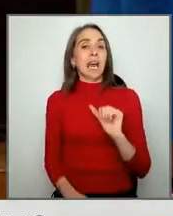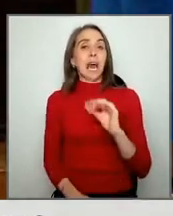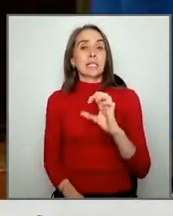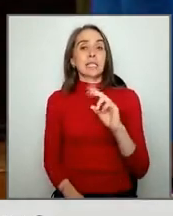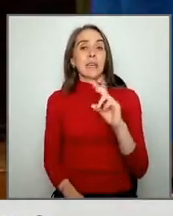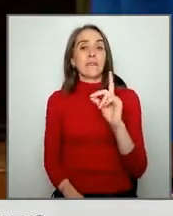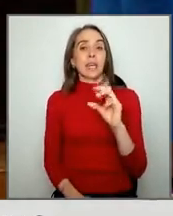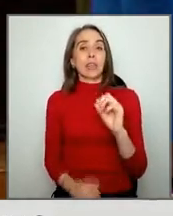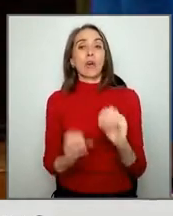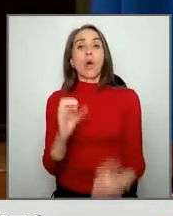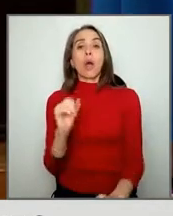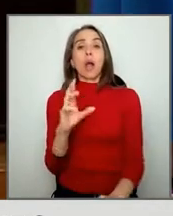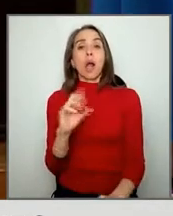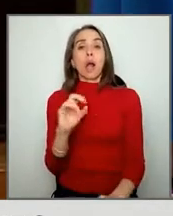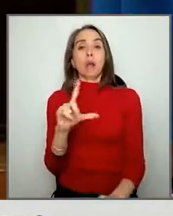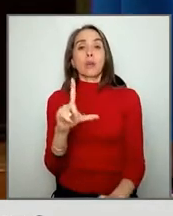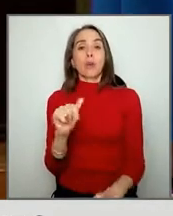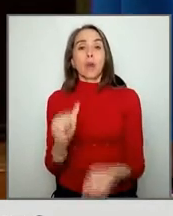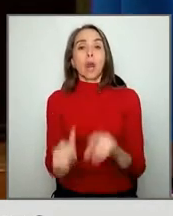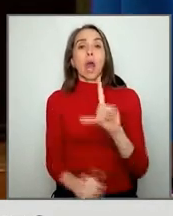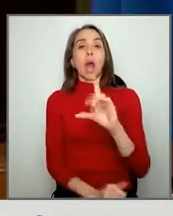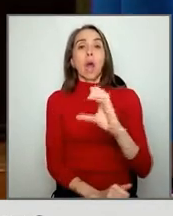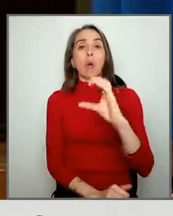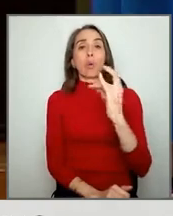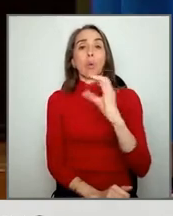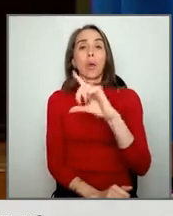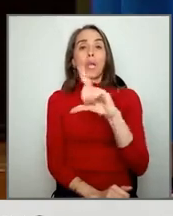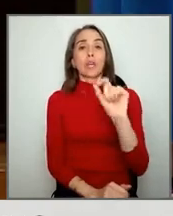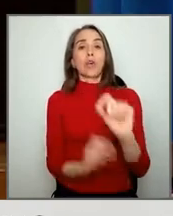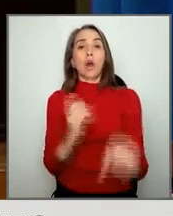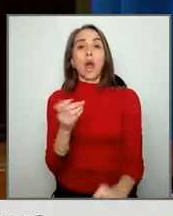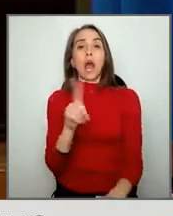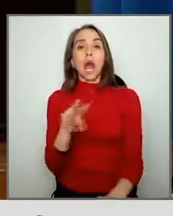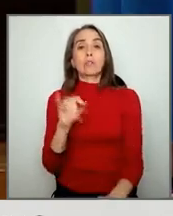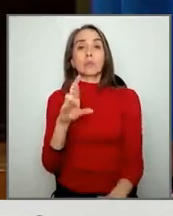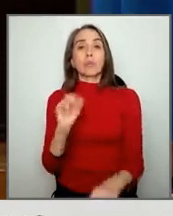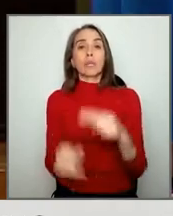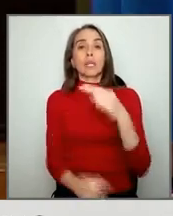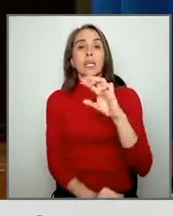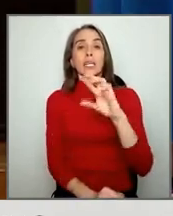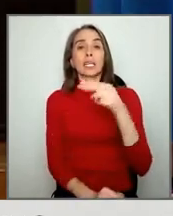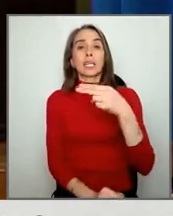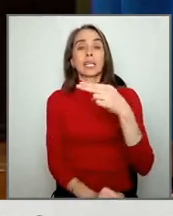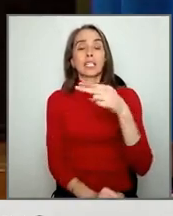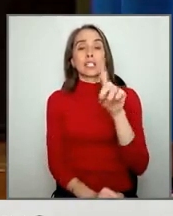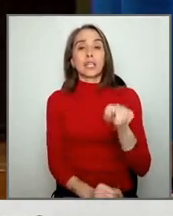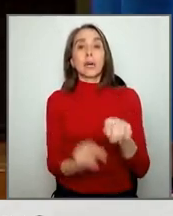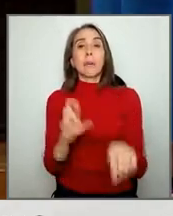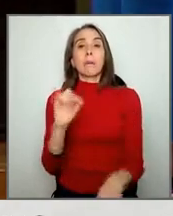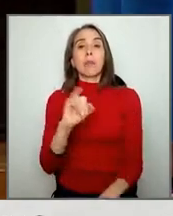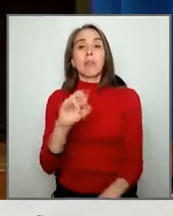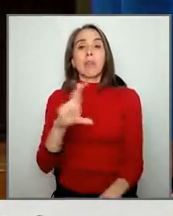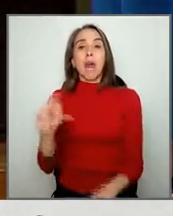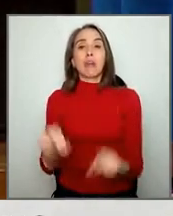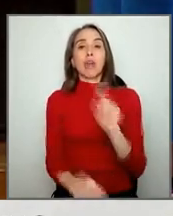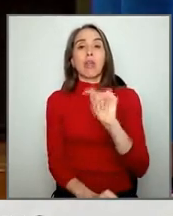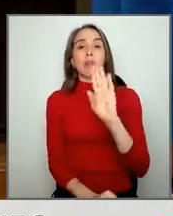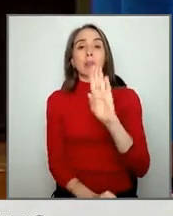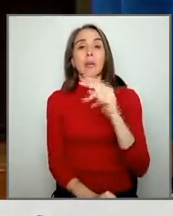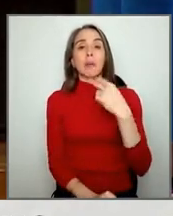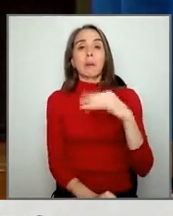cariola Luis Alberto cuello Ana María gamuri Tomás Lorena Pizarro Marisela santibáñez y Daniela Serrano